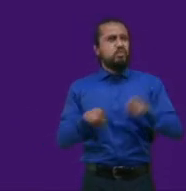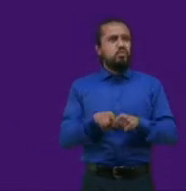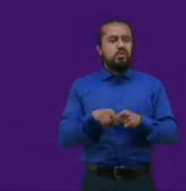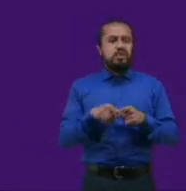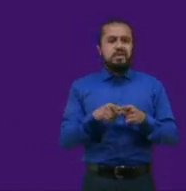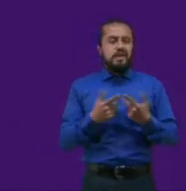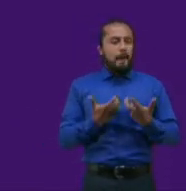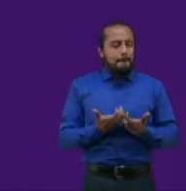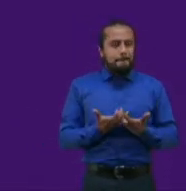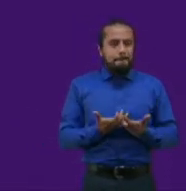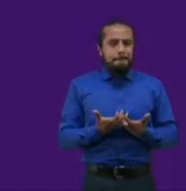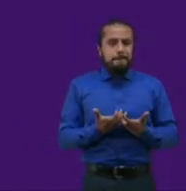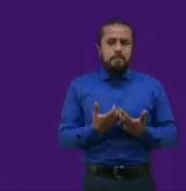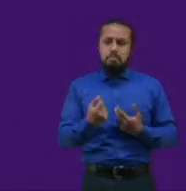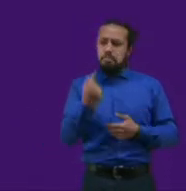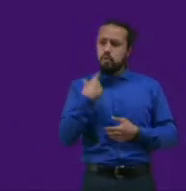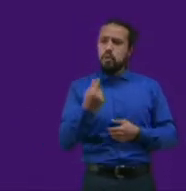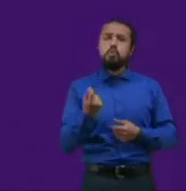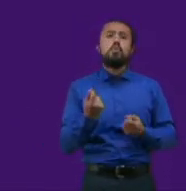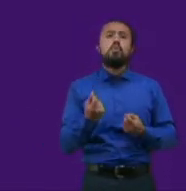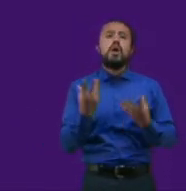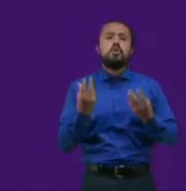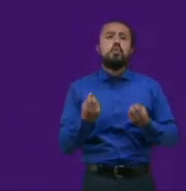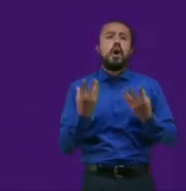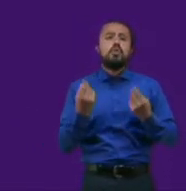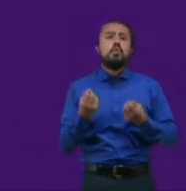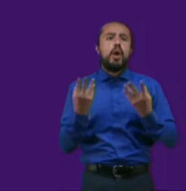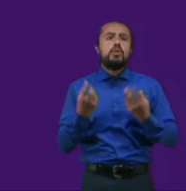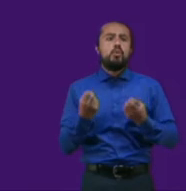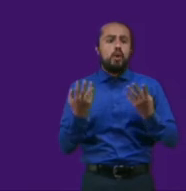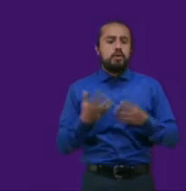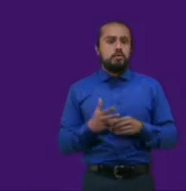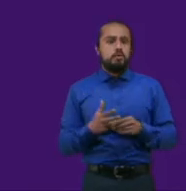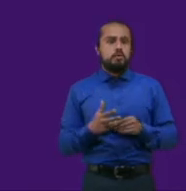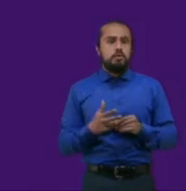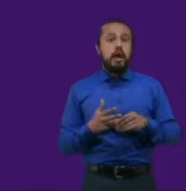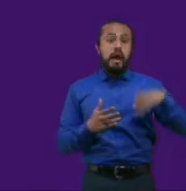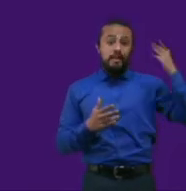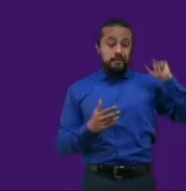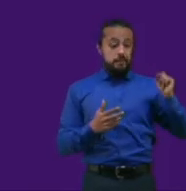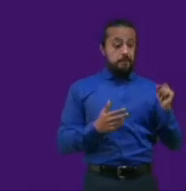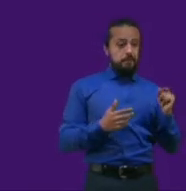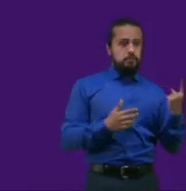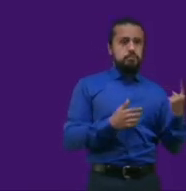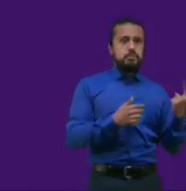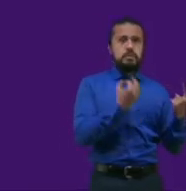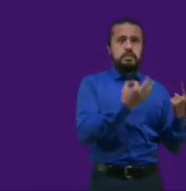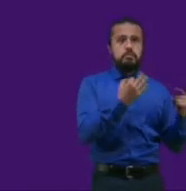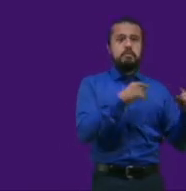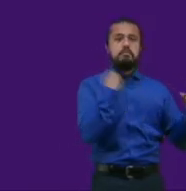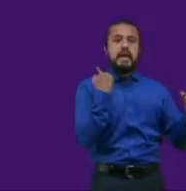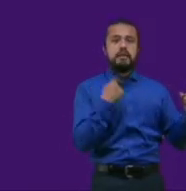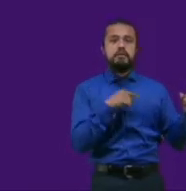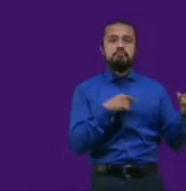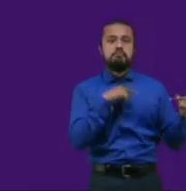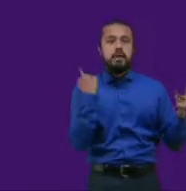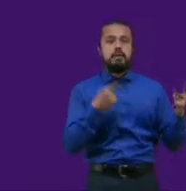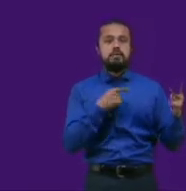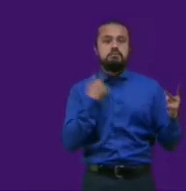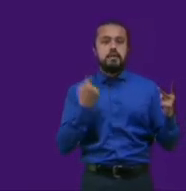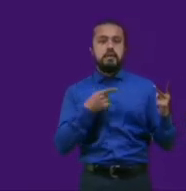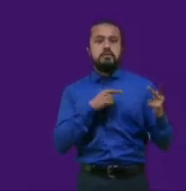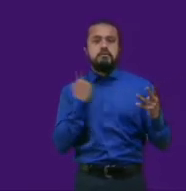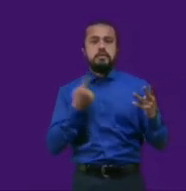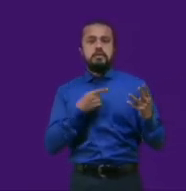preguntan los ingresos y el EBITDA? Esta compañía da pérdidas desde el principio. Pues los primeros años yo miraba y eso daba siempre pérdidas. Eso nunca era bonita